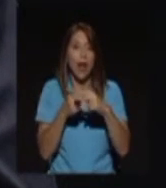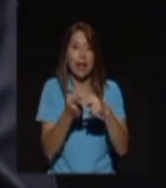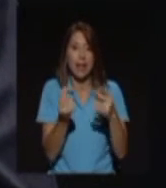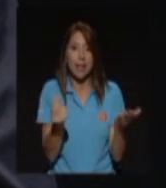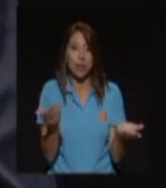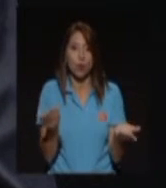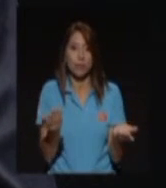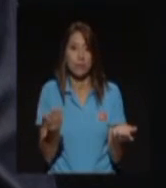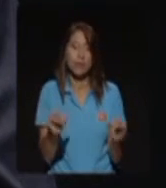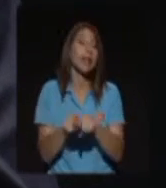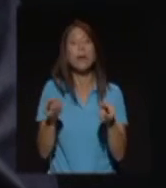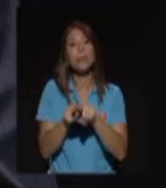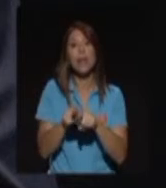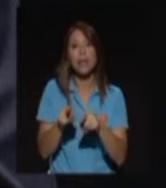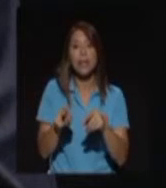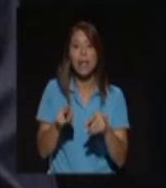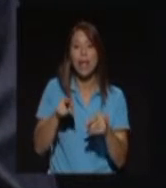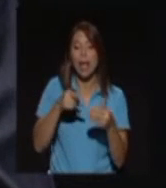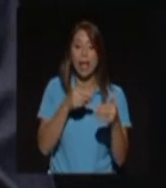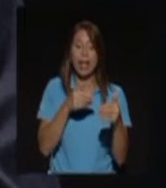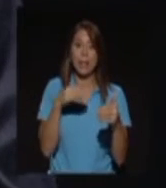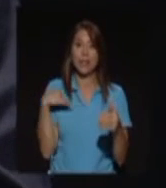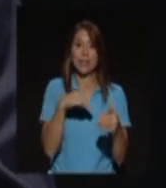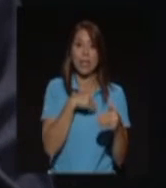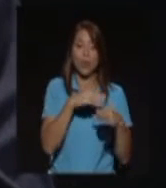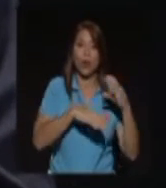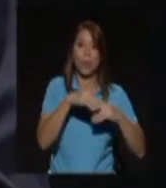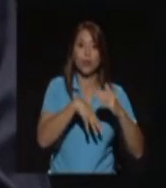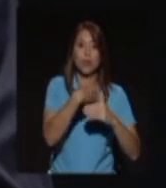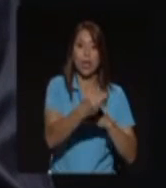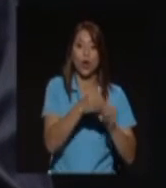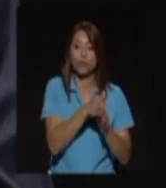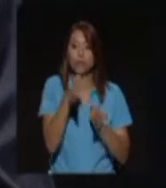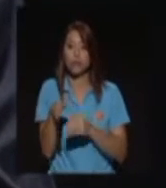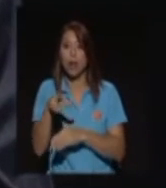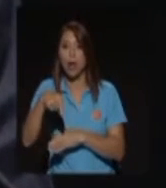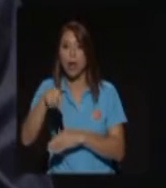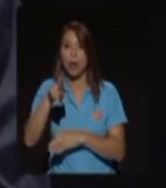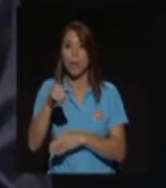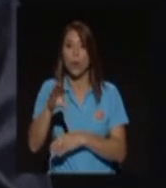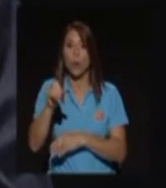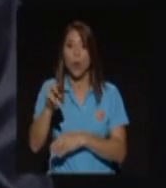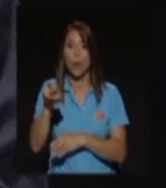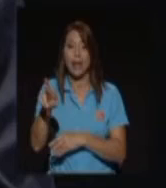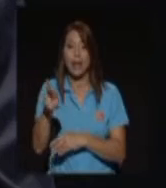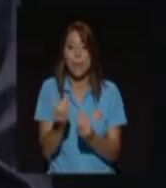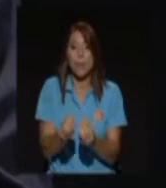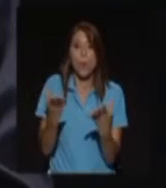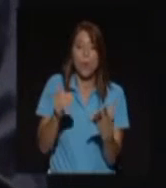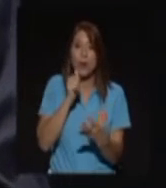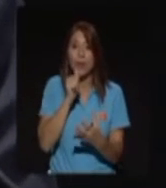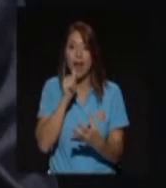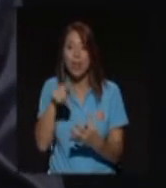Cerca del Ministerio de Comercio Exterior está Procomer, que es una institución público-privada, cuyo objetivo es promover las exportaciones. Bueno,